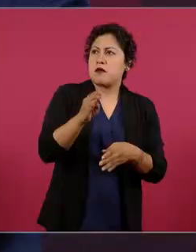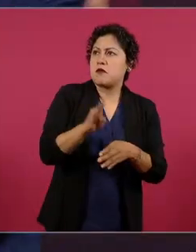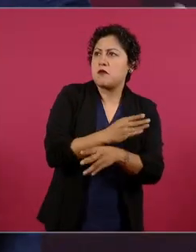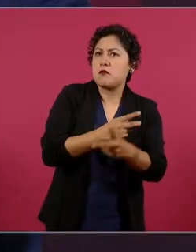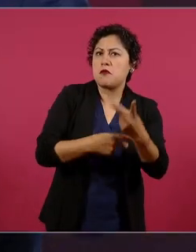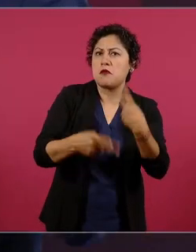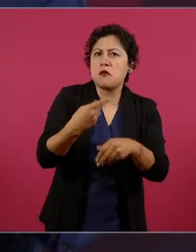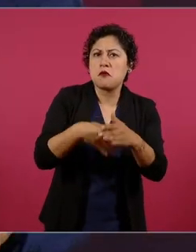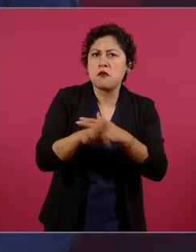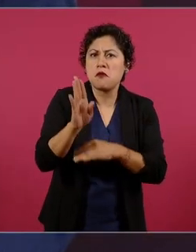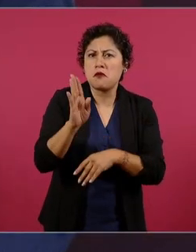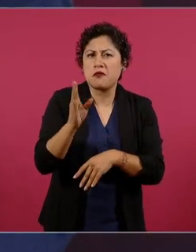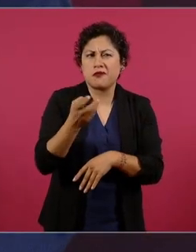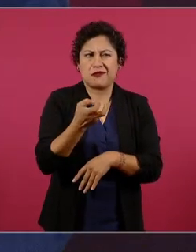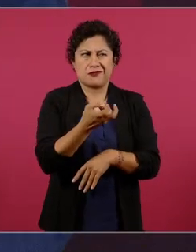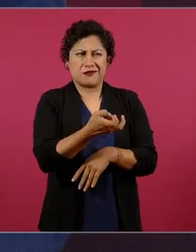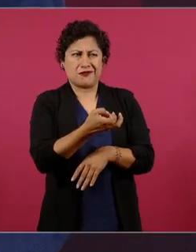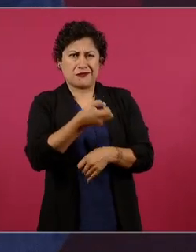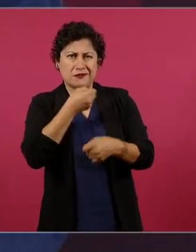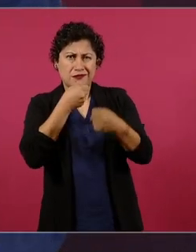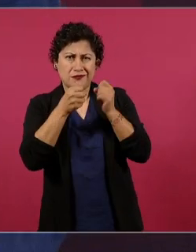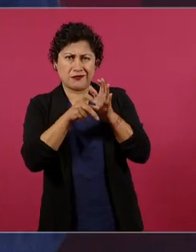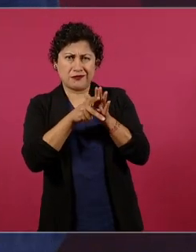un periodismo así?